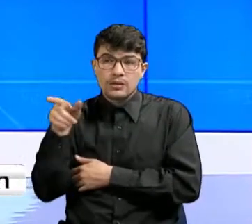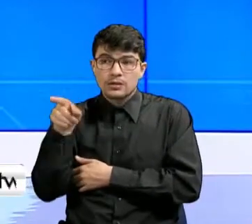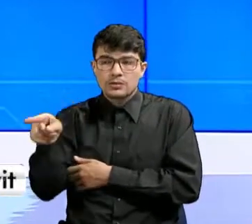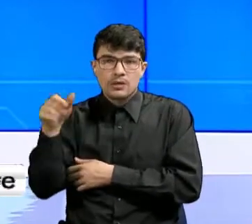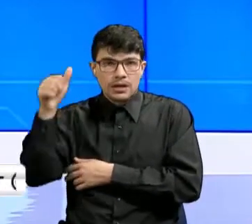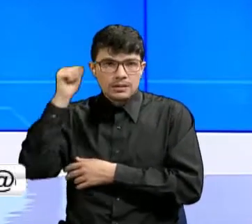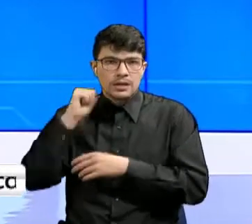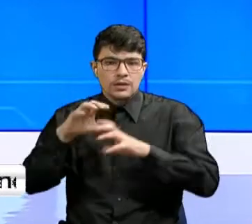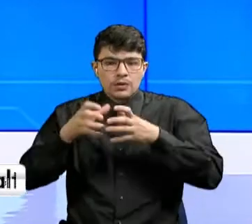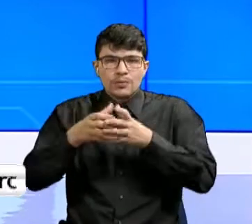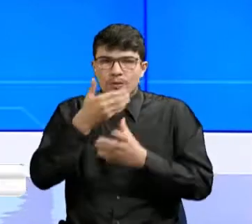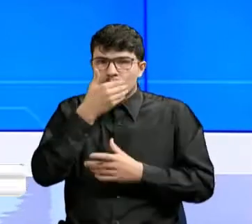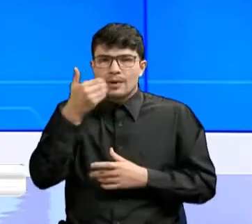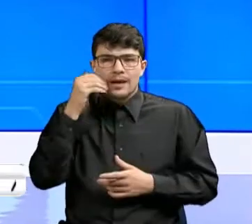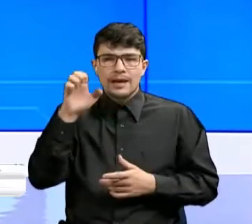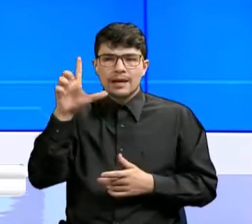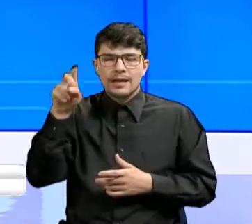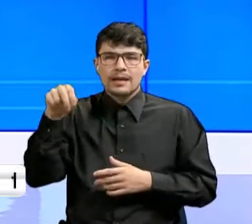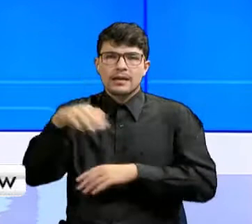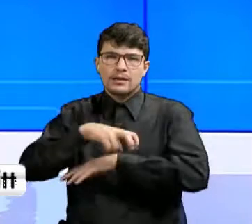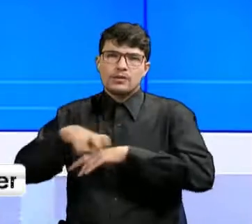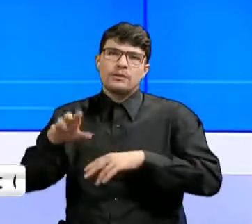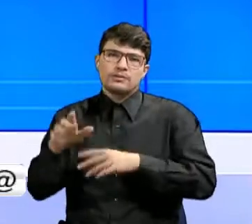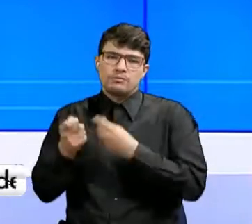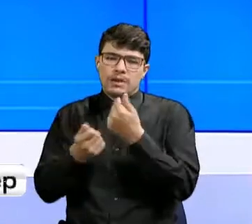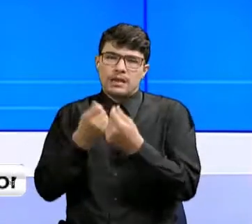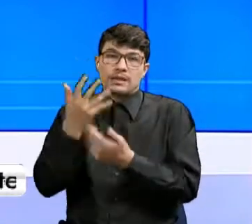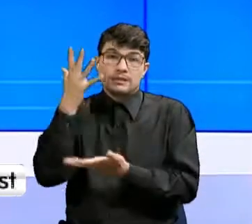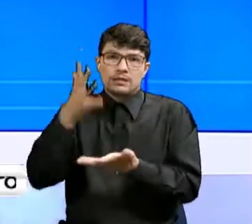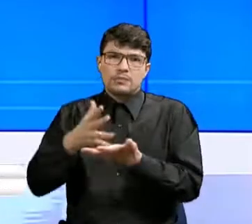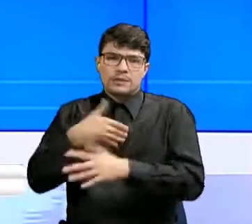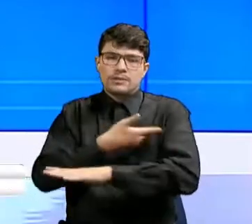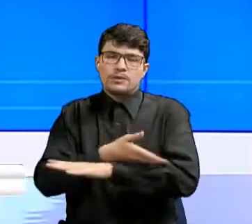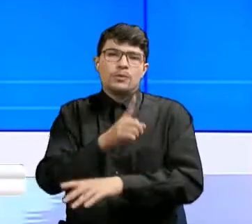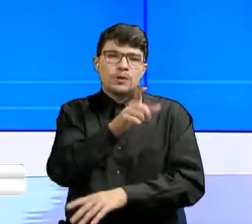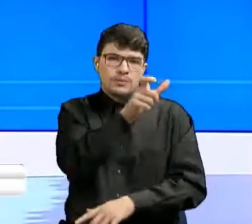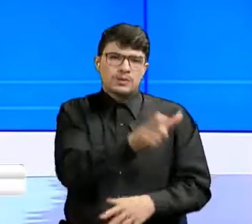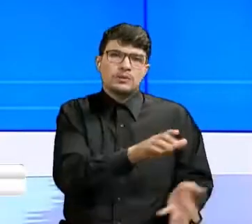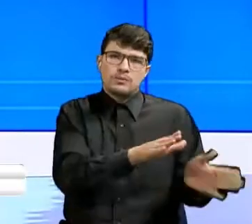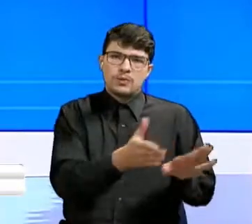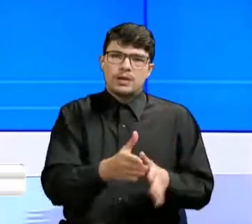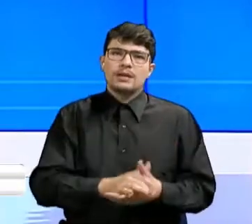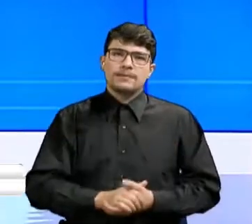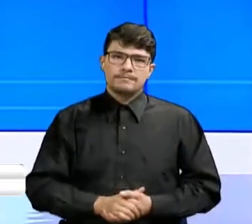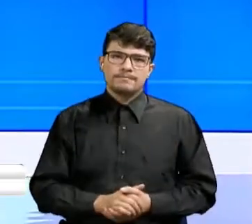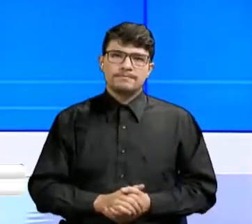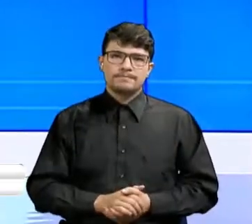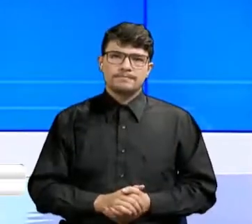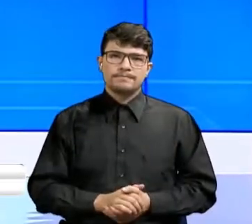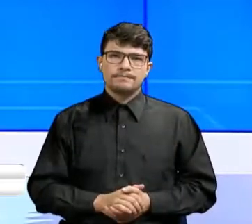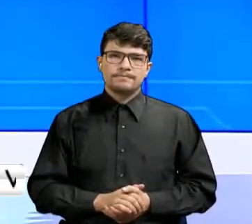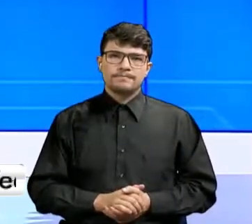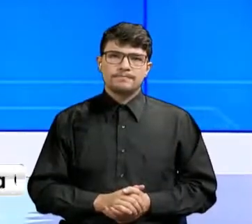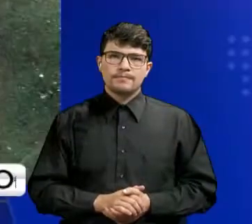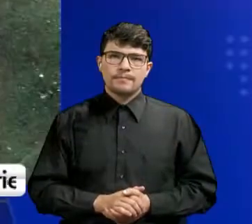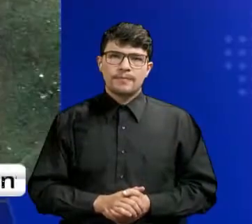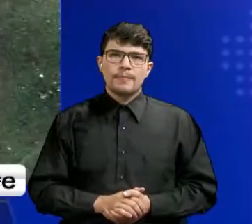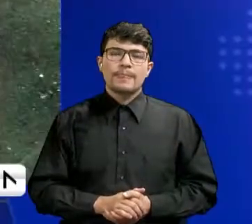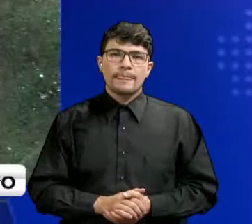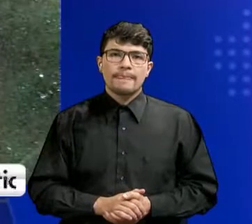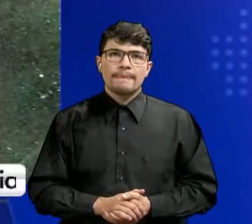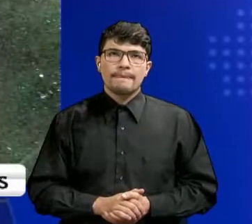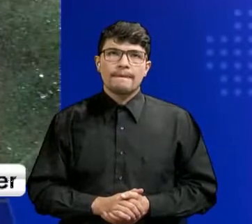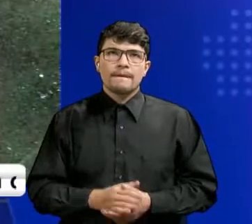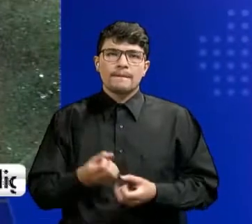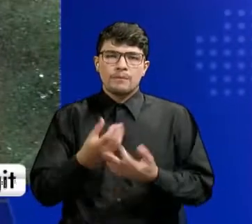parecer nadie sabía del traslado de esta suma de dinero. Una persona perdió la vida en medio de este ataque. Luego de varios